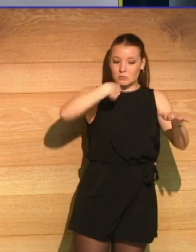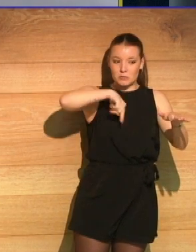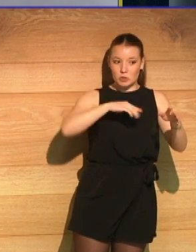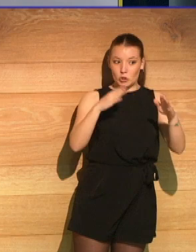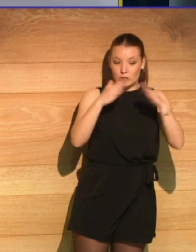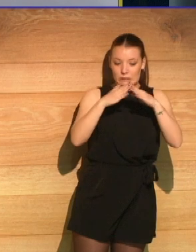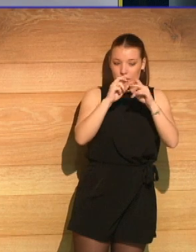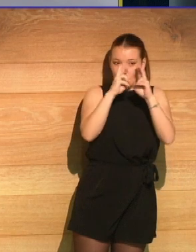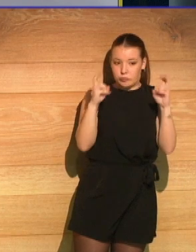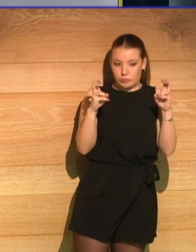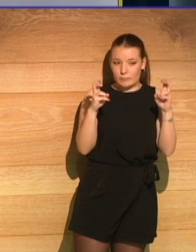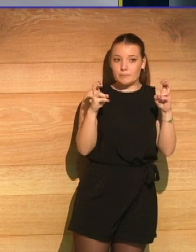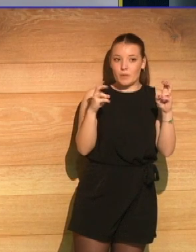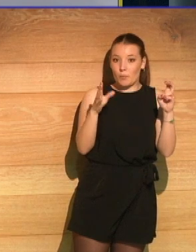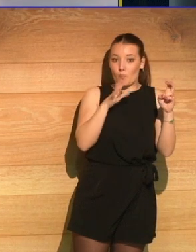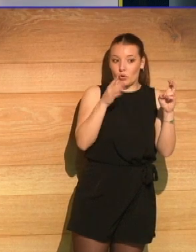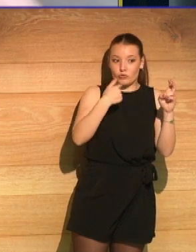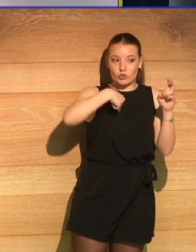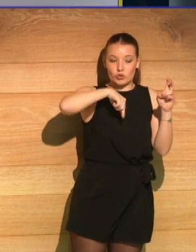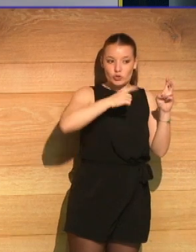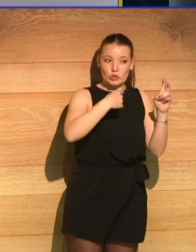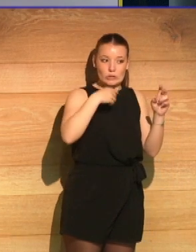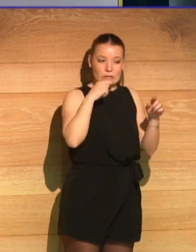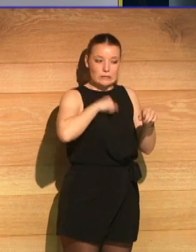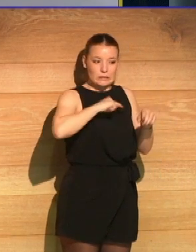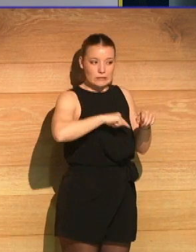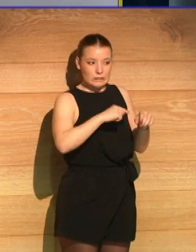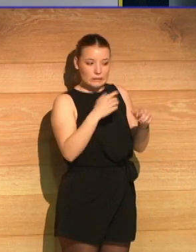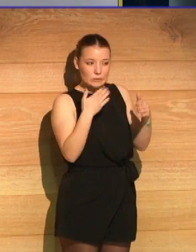propias casas, ¿no? Porque nos hemos sentido presos.